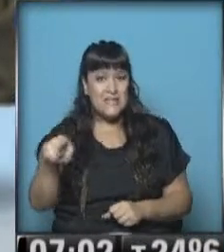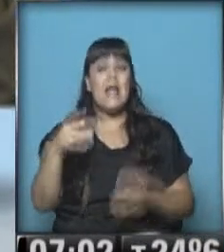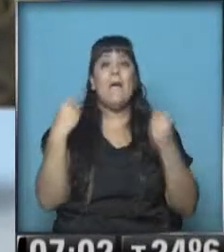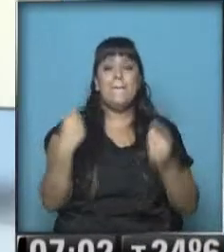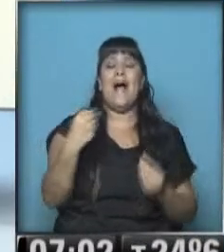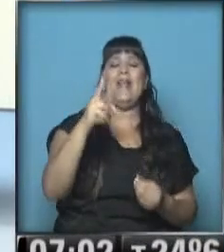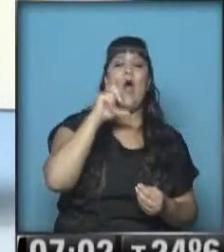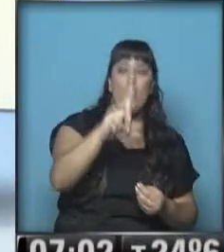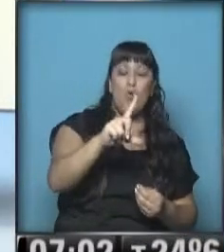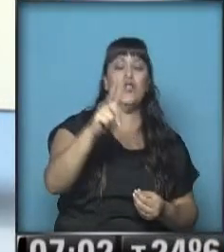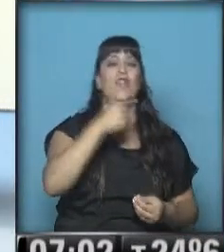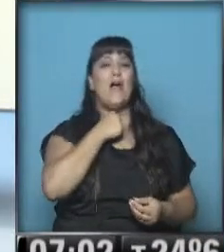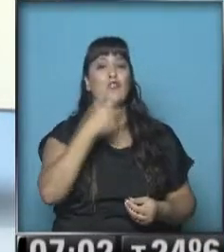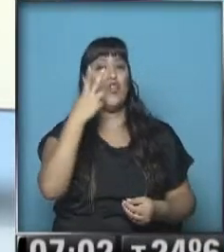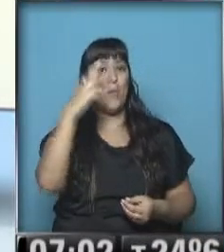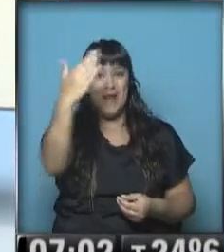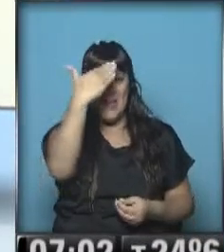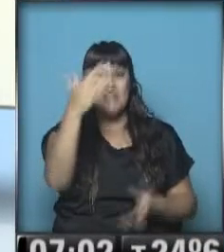a Europa.